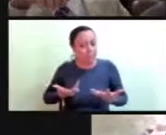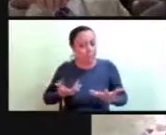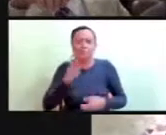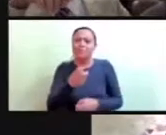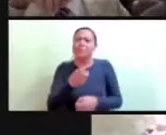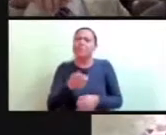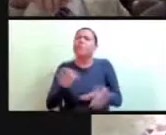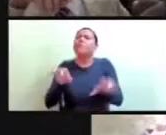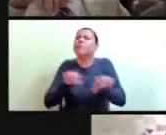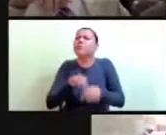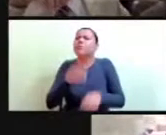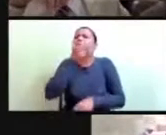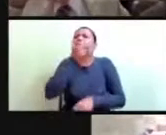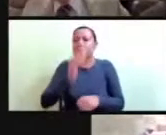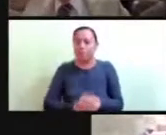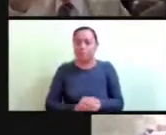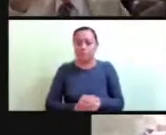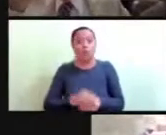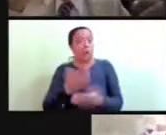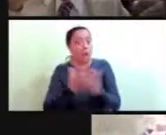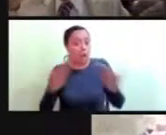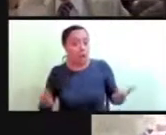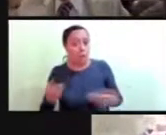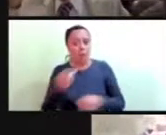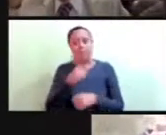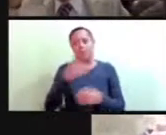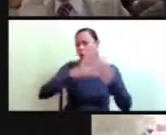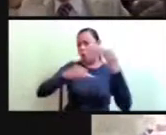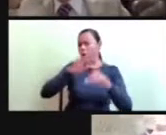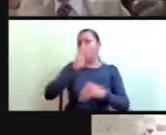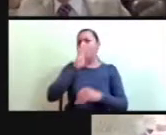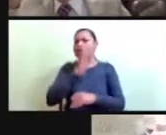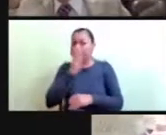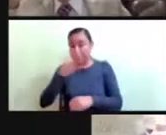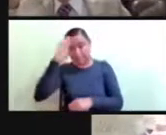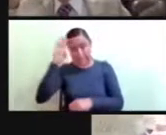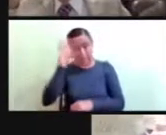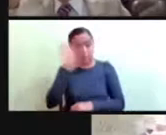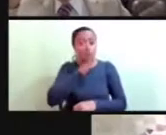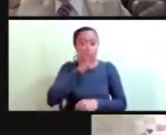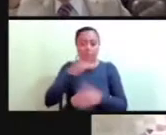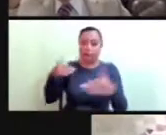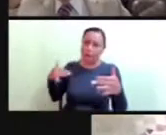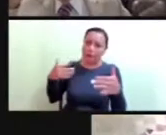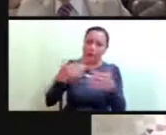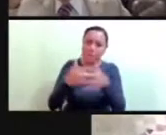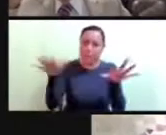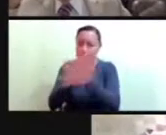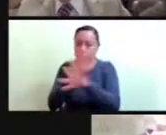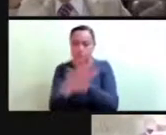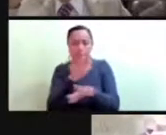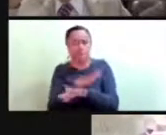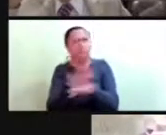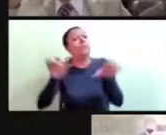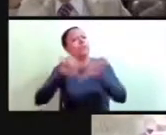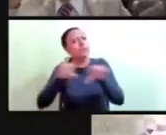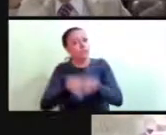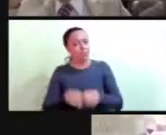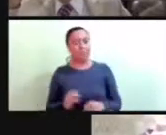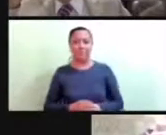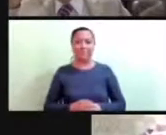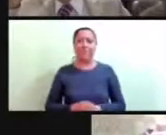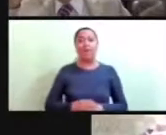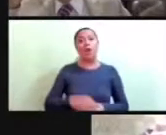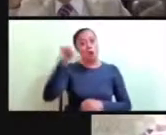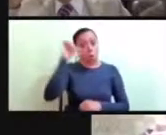deseamos que sea de otra manera? Celebramos, pues, los logros de las distinguidas personas y organizaciones que hoy nos